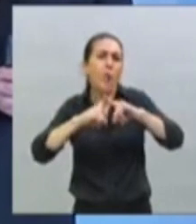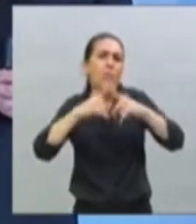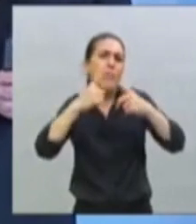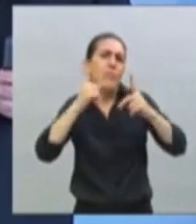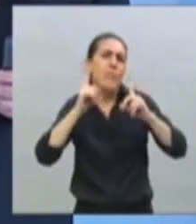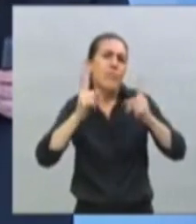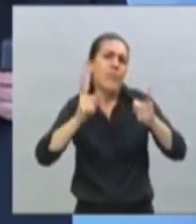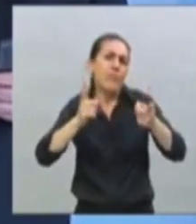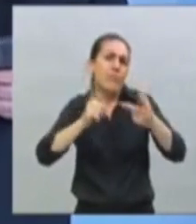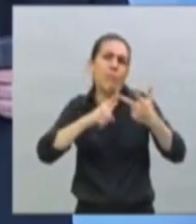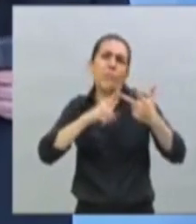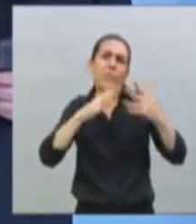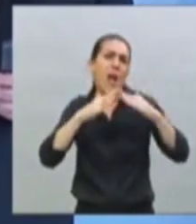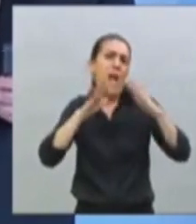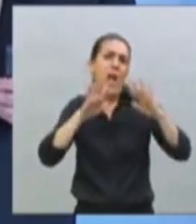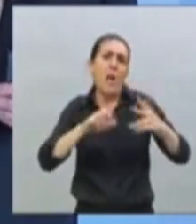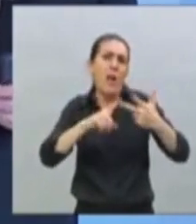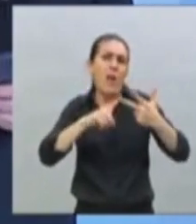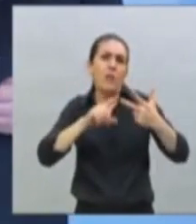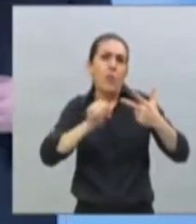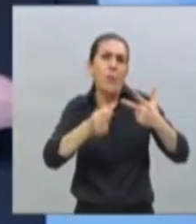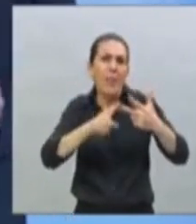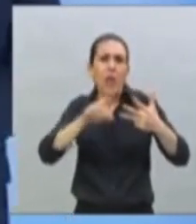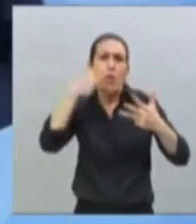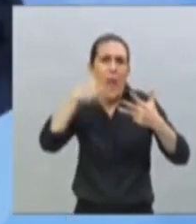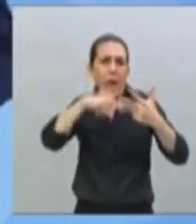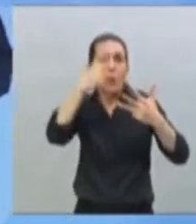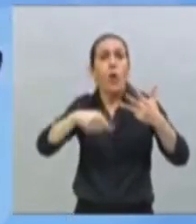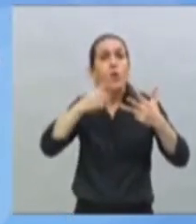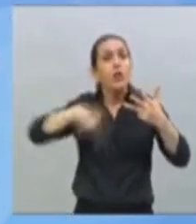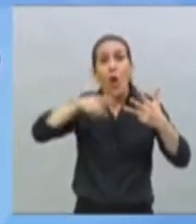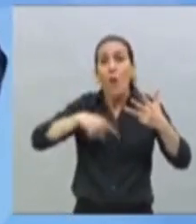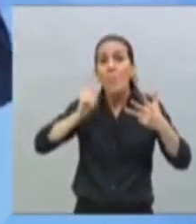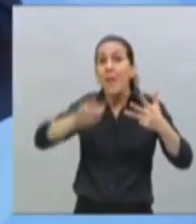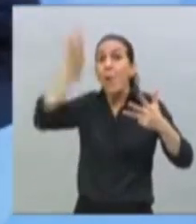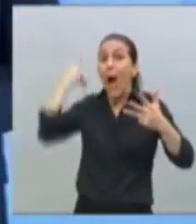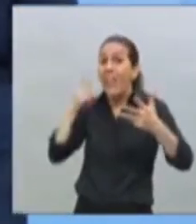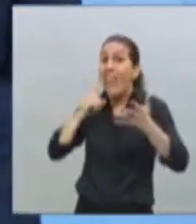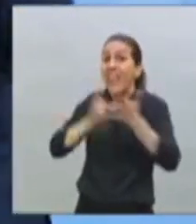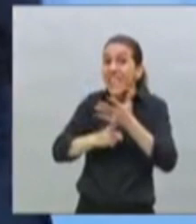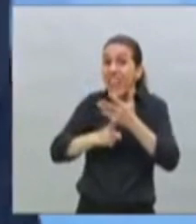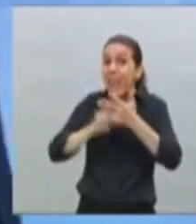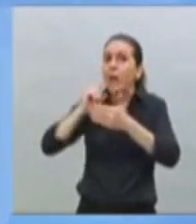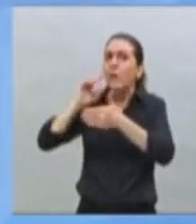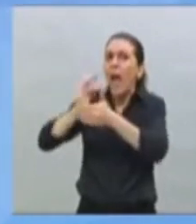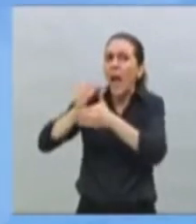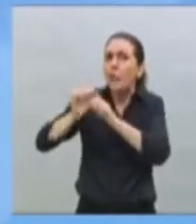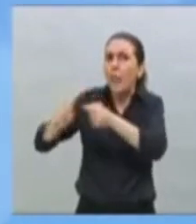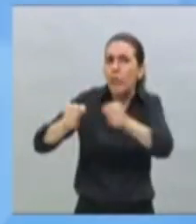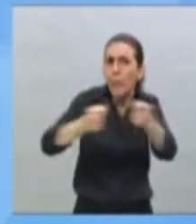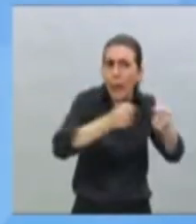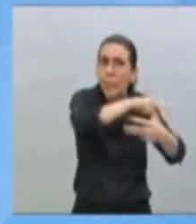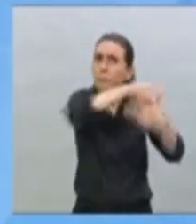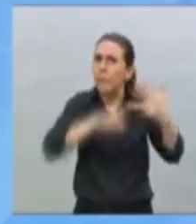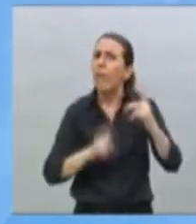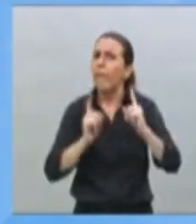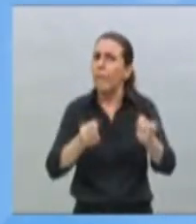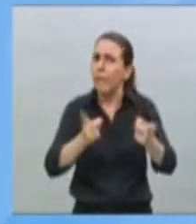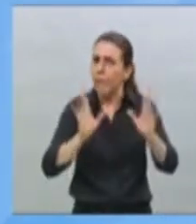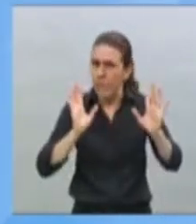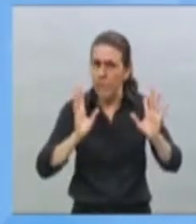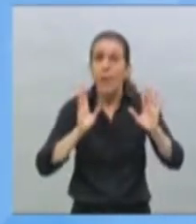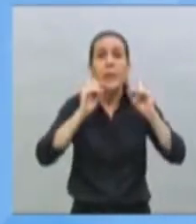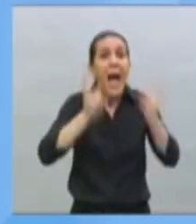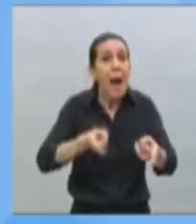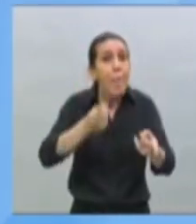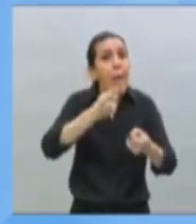decisiones que en aquel momento tomamos y aquellas prohibiciones que nosotros fijamos, todas esas se mantienen vigentes. Siempre vamos a recordar que hay un